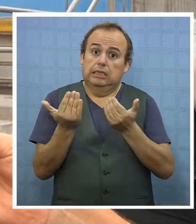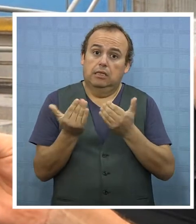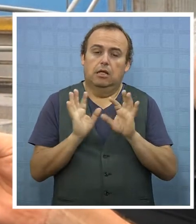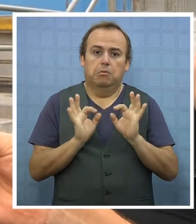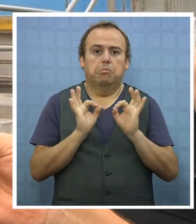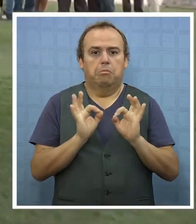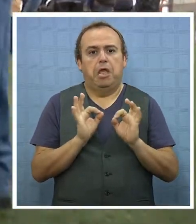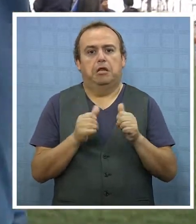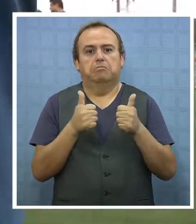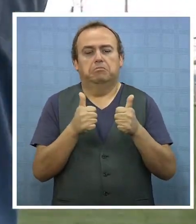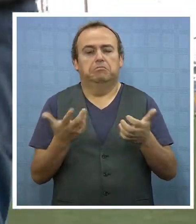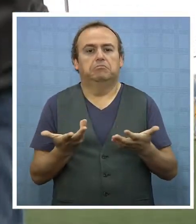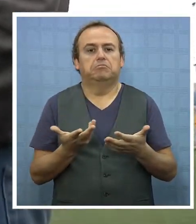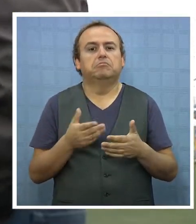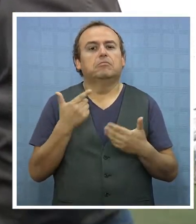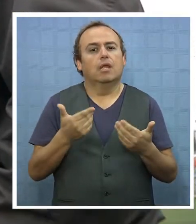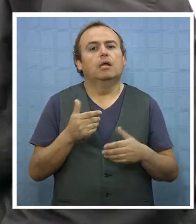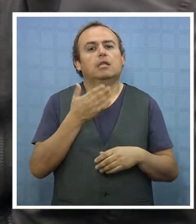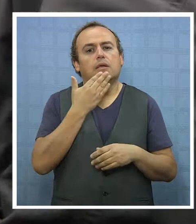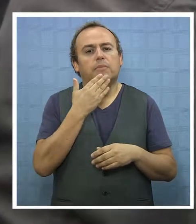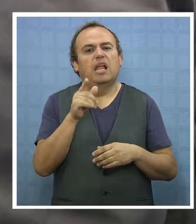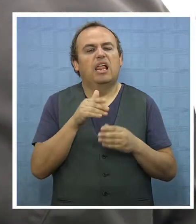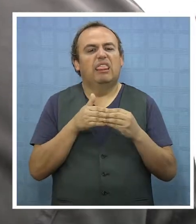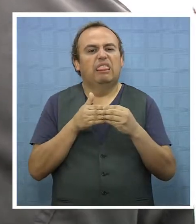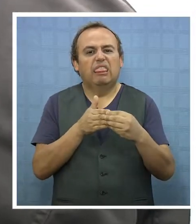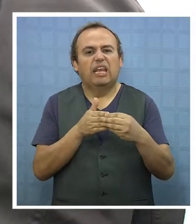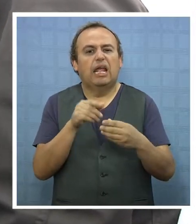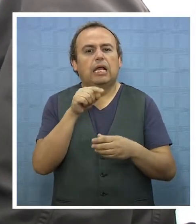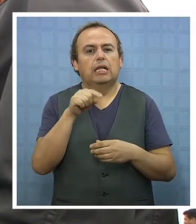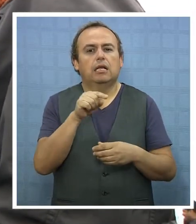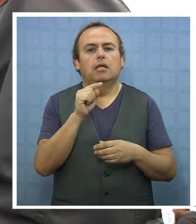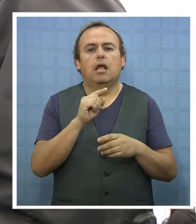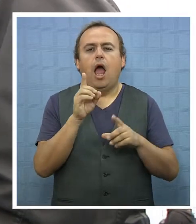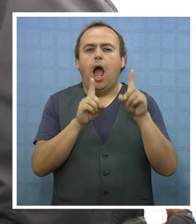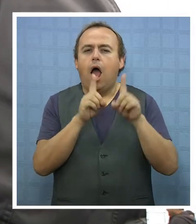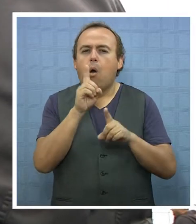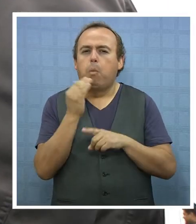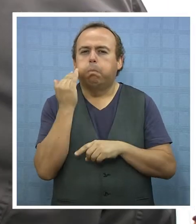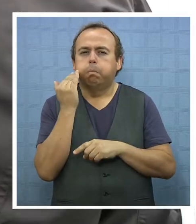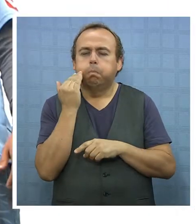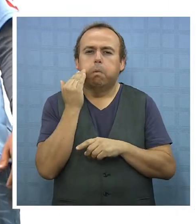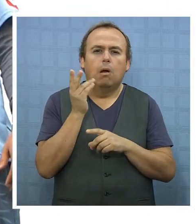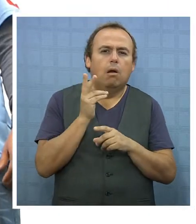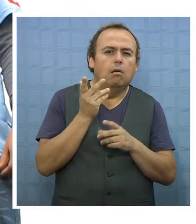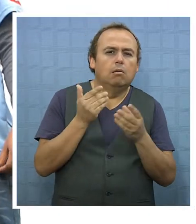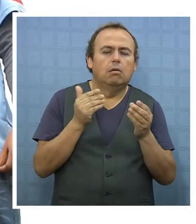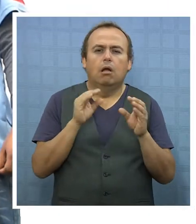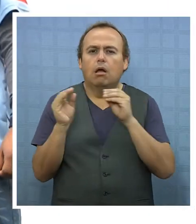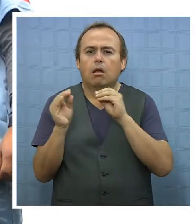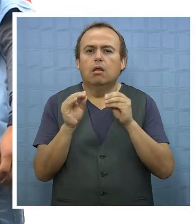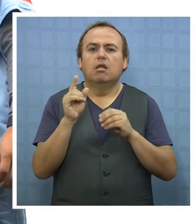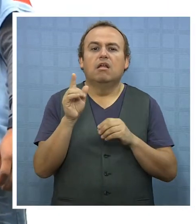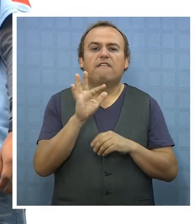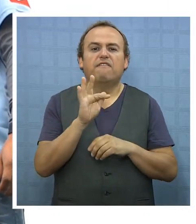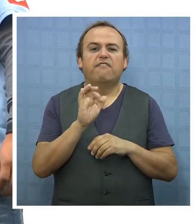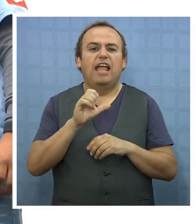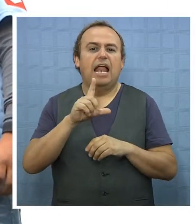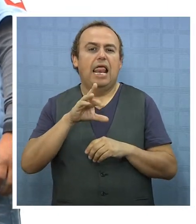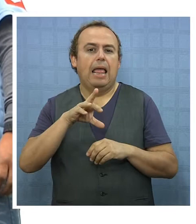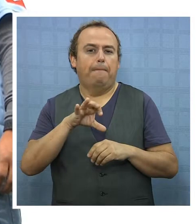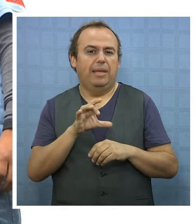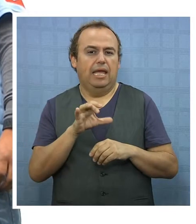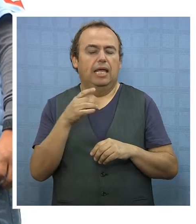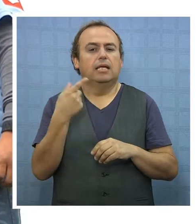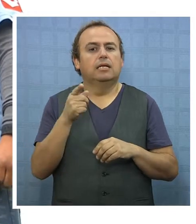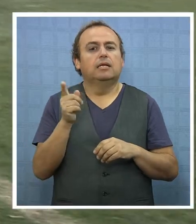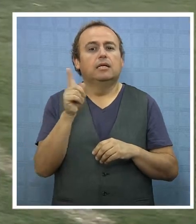llegue a buen puerto. Asimismo, el dirigente bajó el perfil a los rumores sobre la posible llegada de Felipe Gallegos de la Universidad